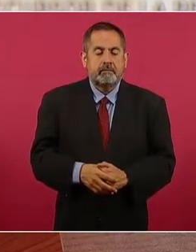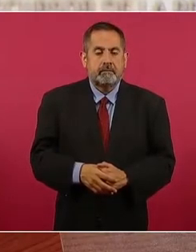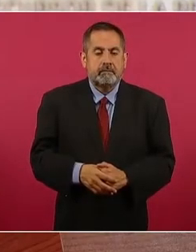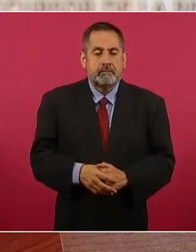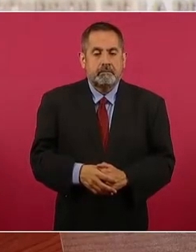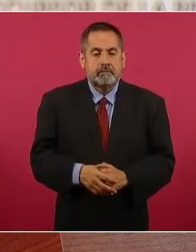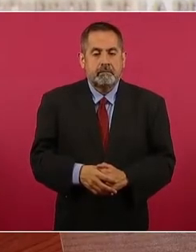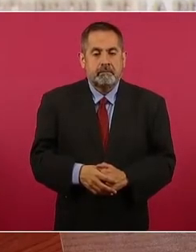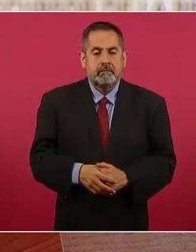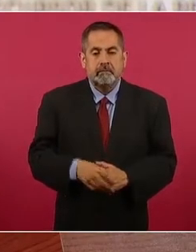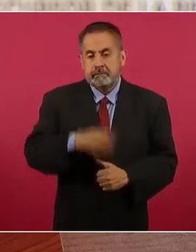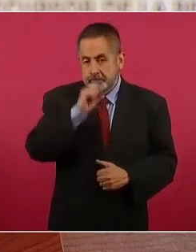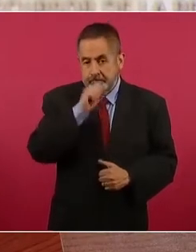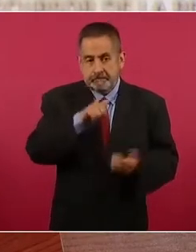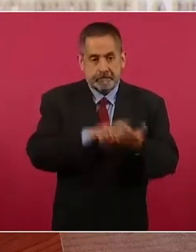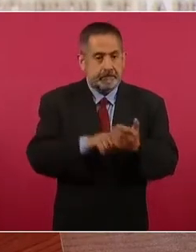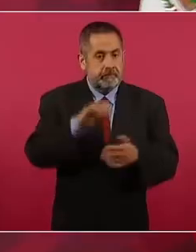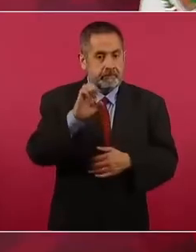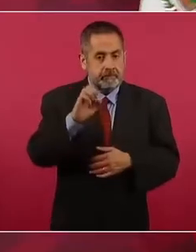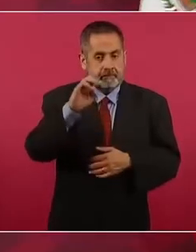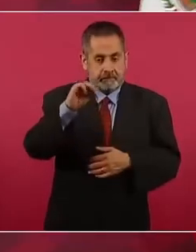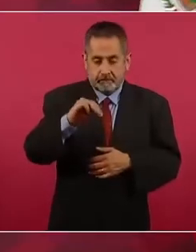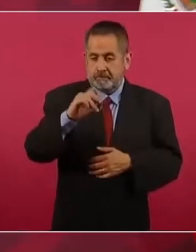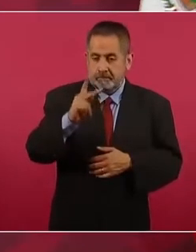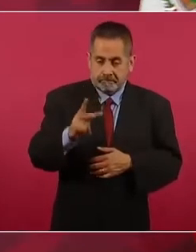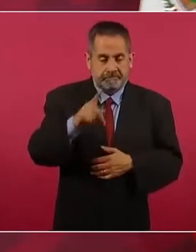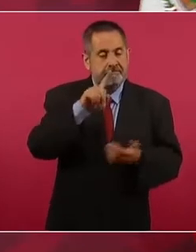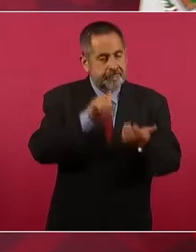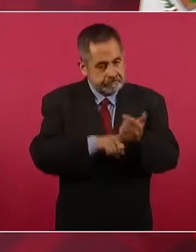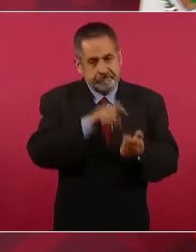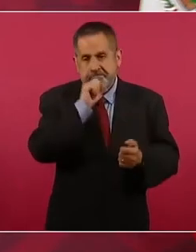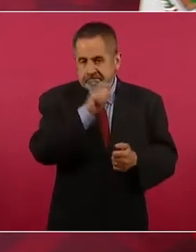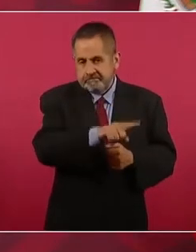que también los del Estado Mayor habían tenido que ver